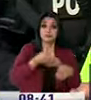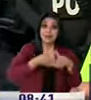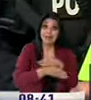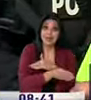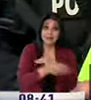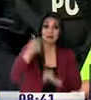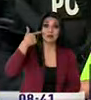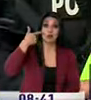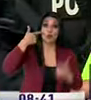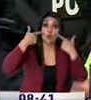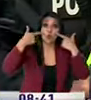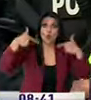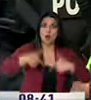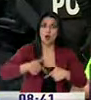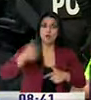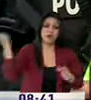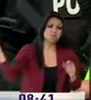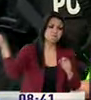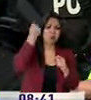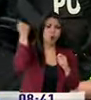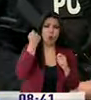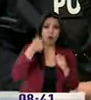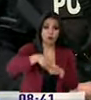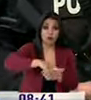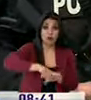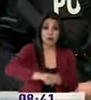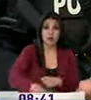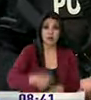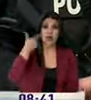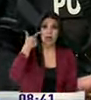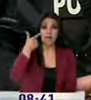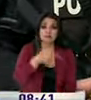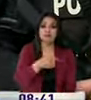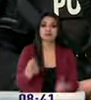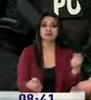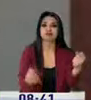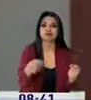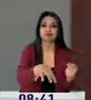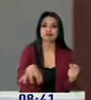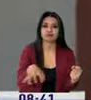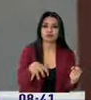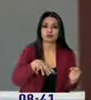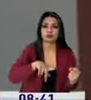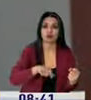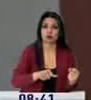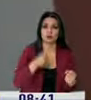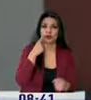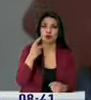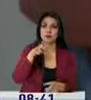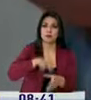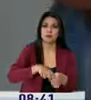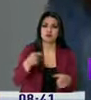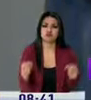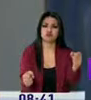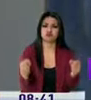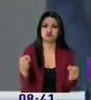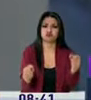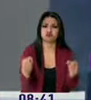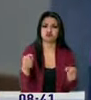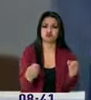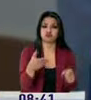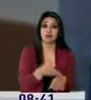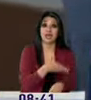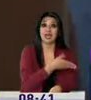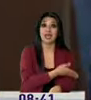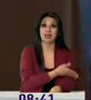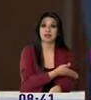y proceden a robarle el arma del guardia y proceden a sustraerse la retroexcavadora. Quien manejaba la maquinaria robada minutos antes